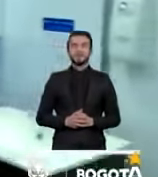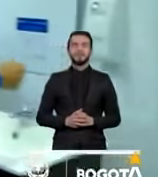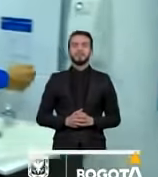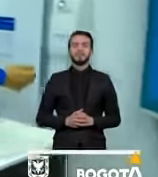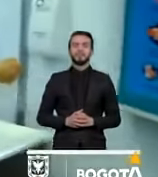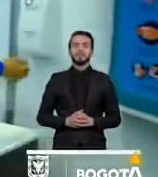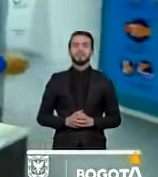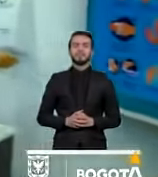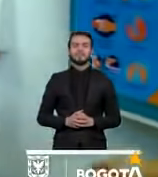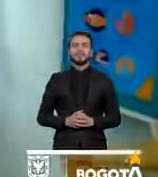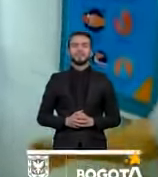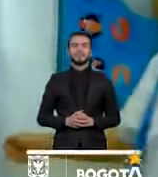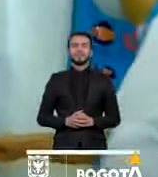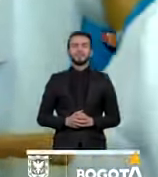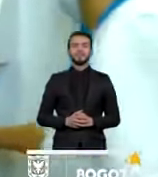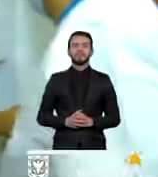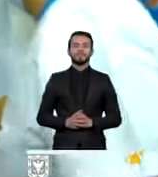Muchas gracias, mi hermano.